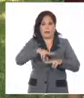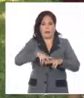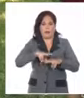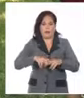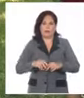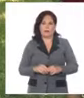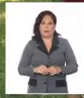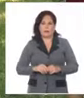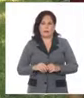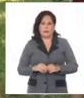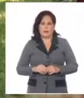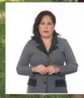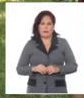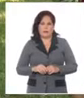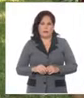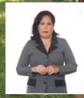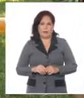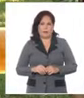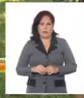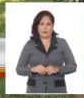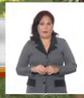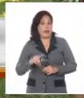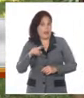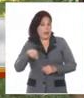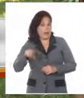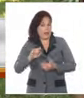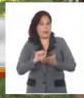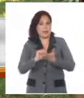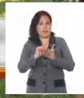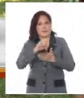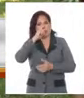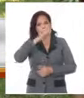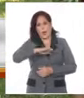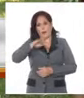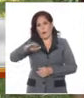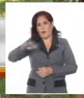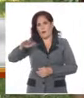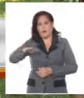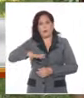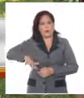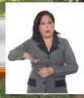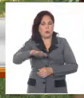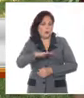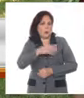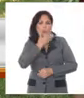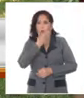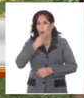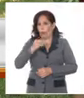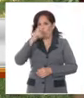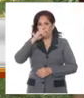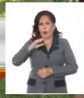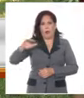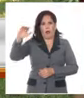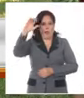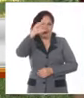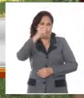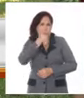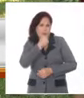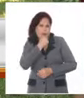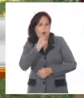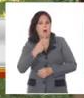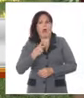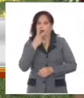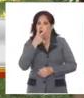es una ciencia que se encierra para sí, es una ciencia que está al servicio de los niños, es una ciencia que está al servicio de los jóvenes, de los adultos, de las personas mayores y que